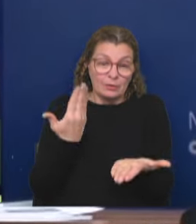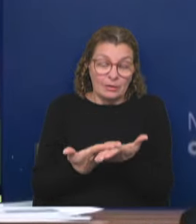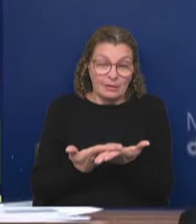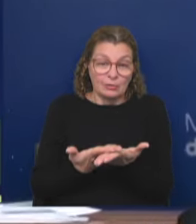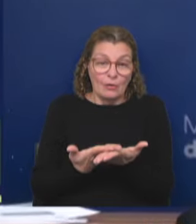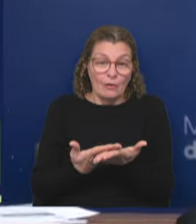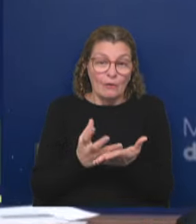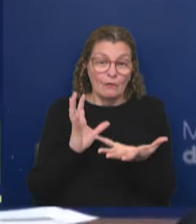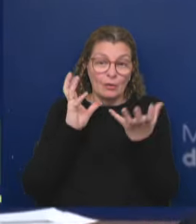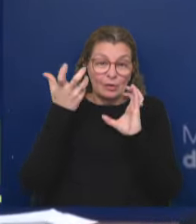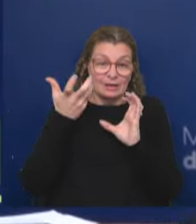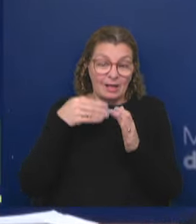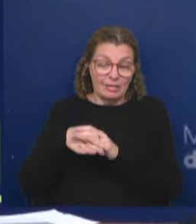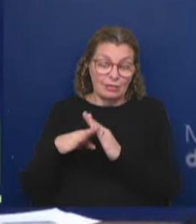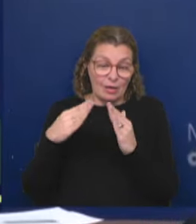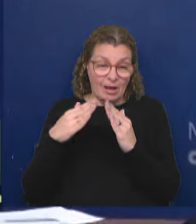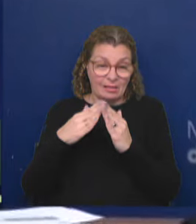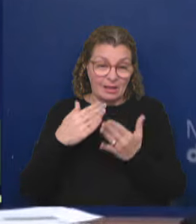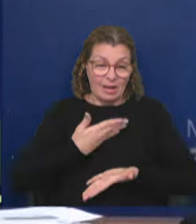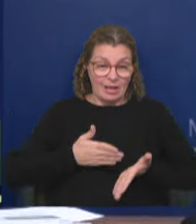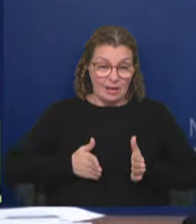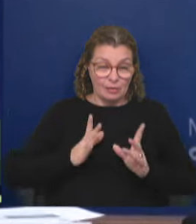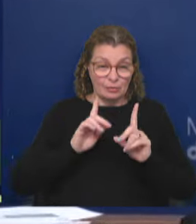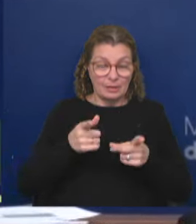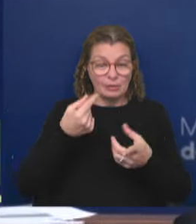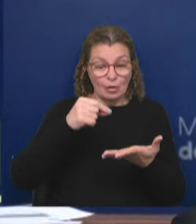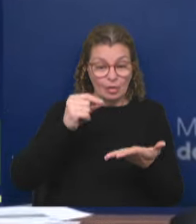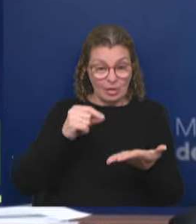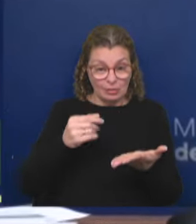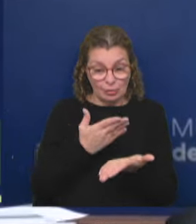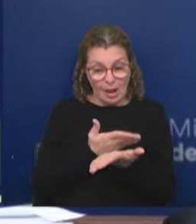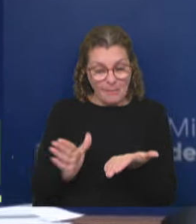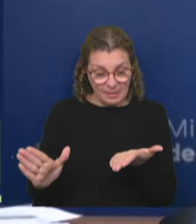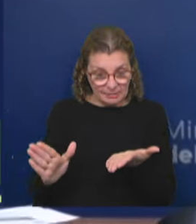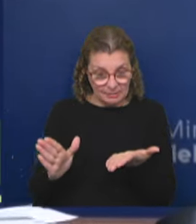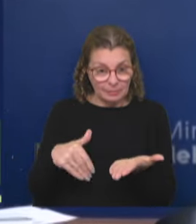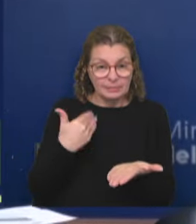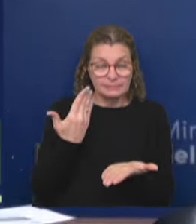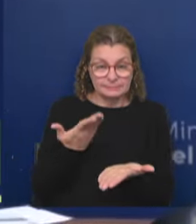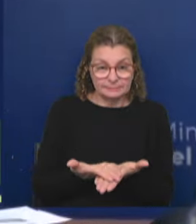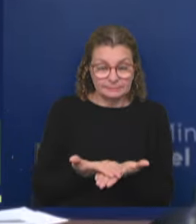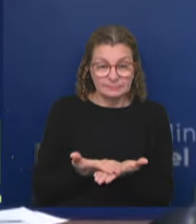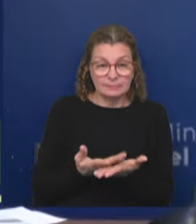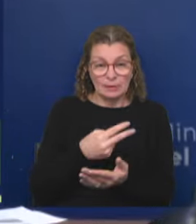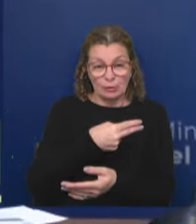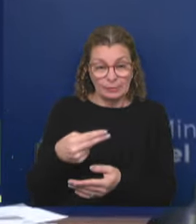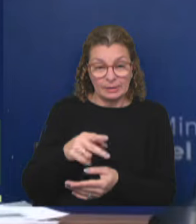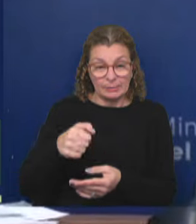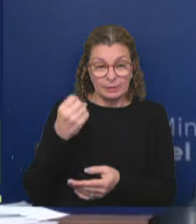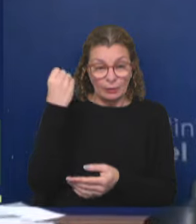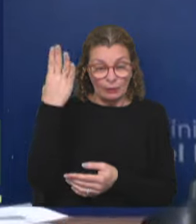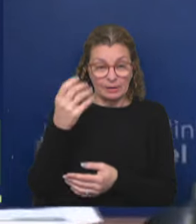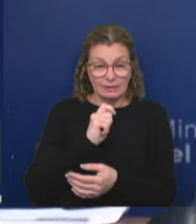violencia de género y violencia doméstica. Estos son datos separados que se presentarán en 2 semanas también en una